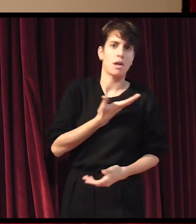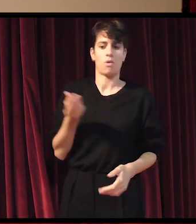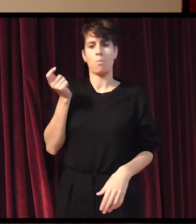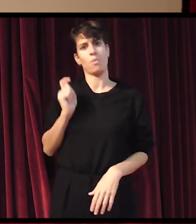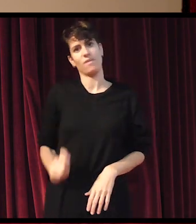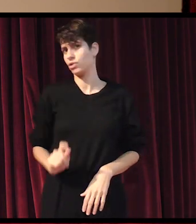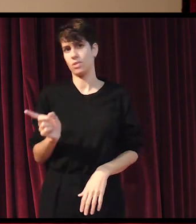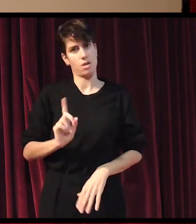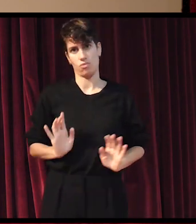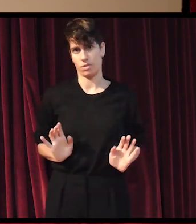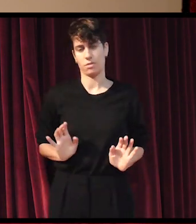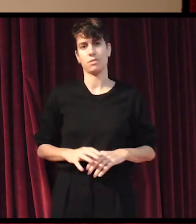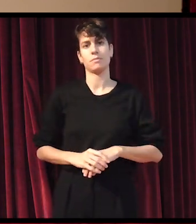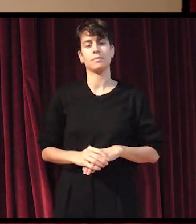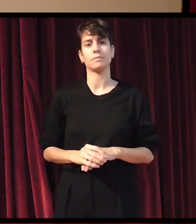el club deportivo.